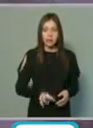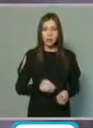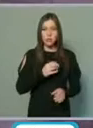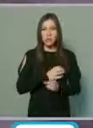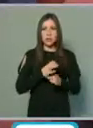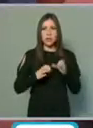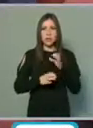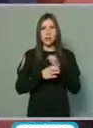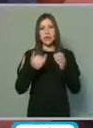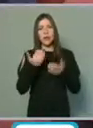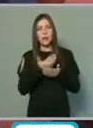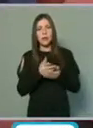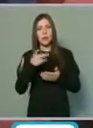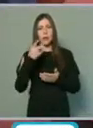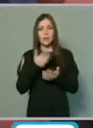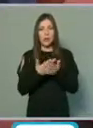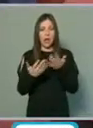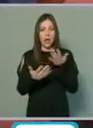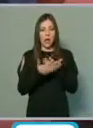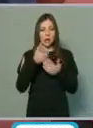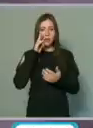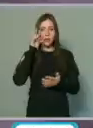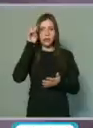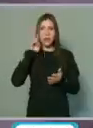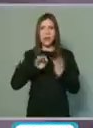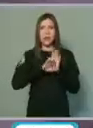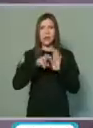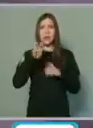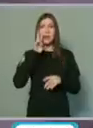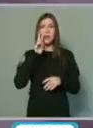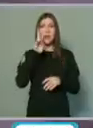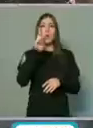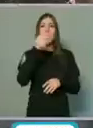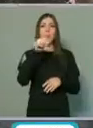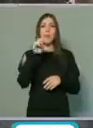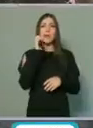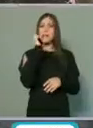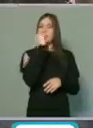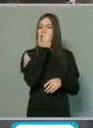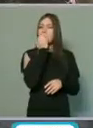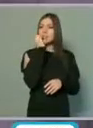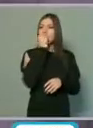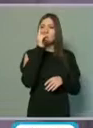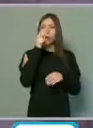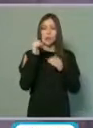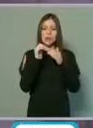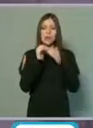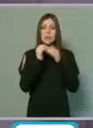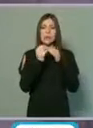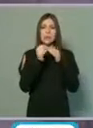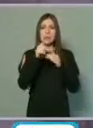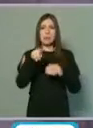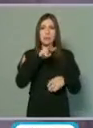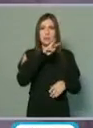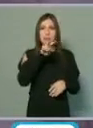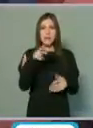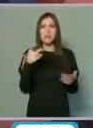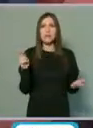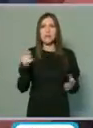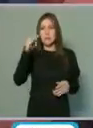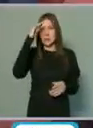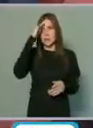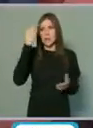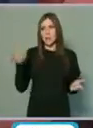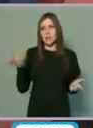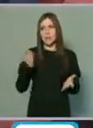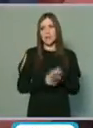manos, la autoestima de alguien, ¿no? Si tú ves a alguien con uñas mordidas y con los dedos destrozados, ¿qué piensas? Pues no se ve